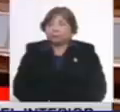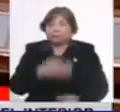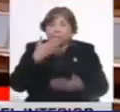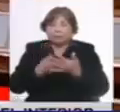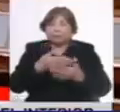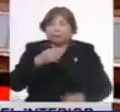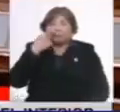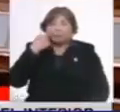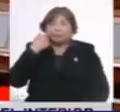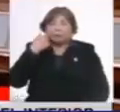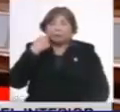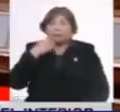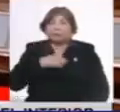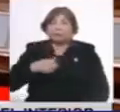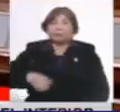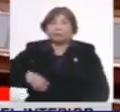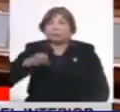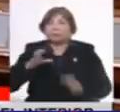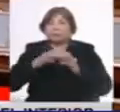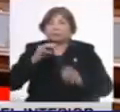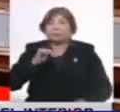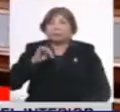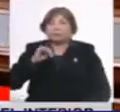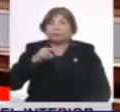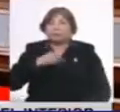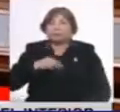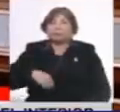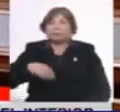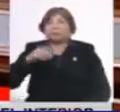Gracias, señor presidente del Consejo de Ministros, Aníbal Torres.